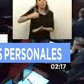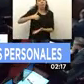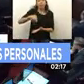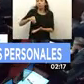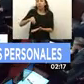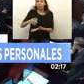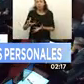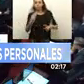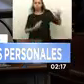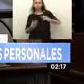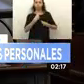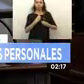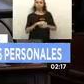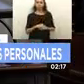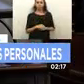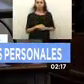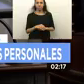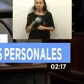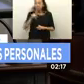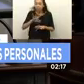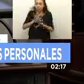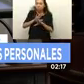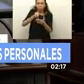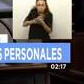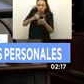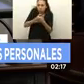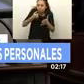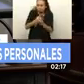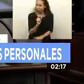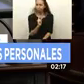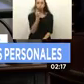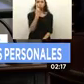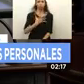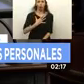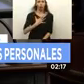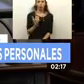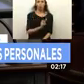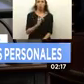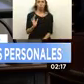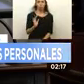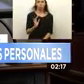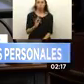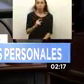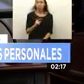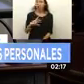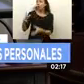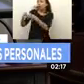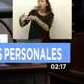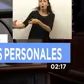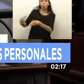Argentina era una pelea sola nuestra la oposición senador y